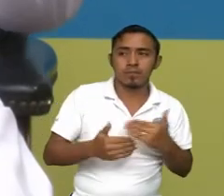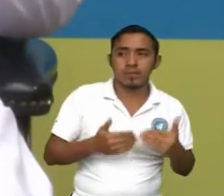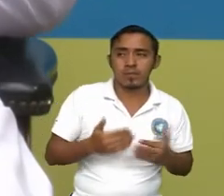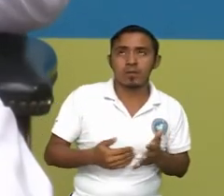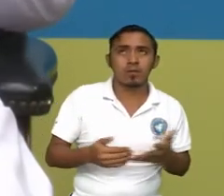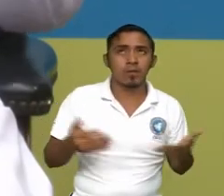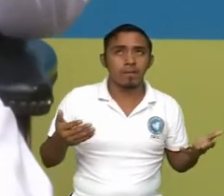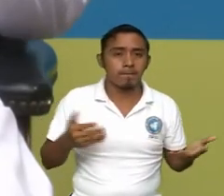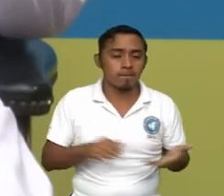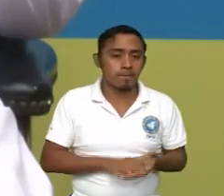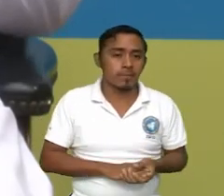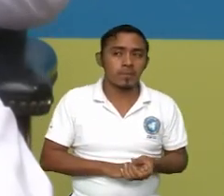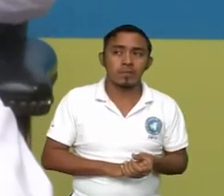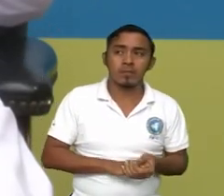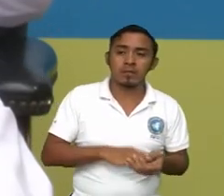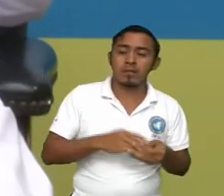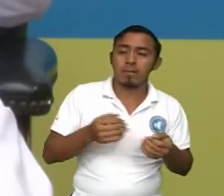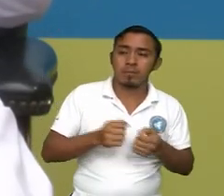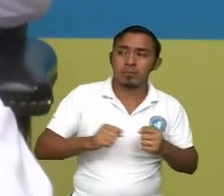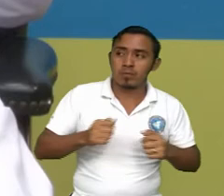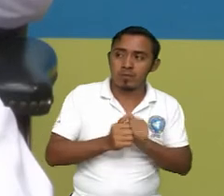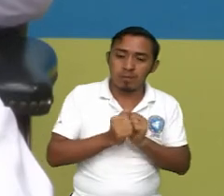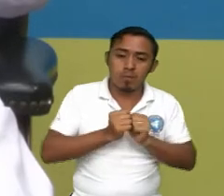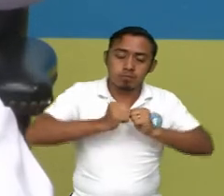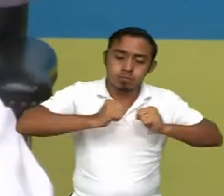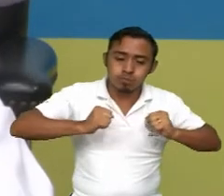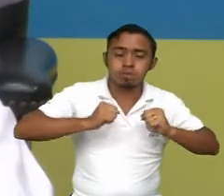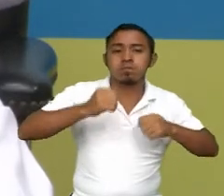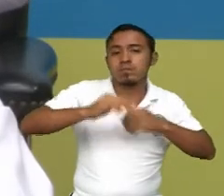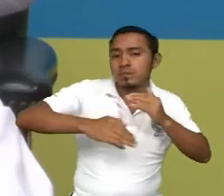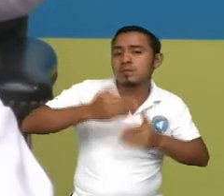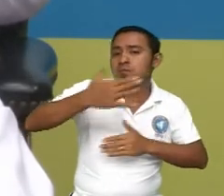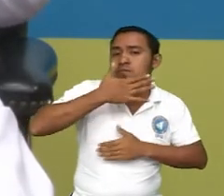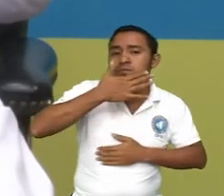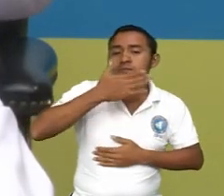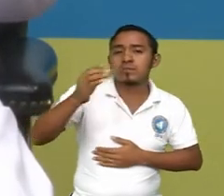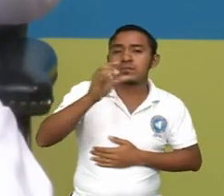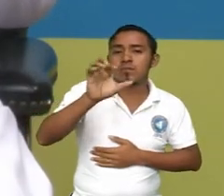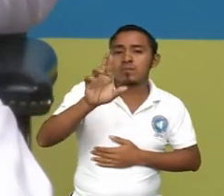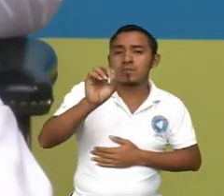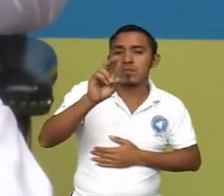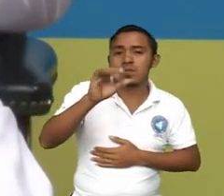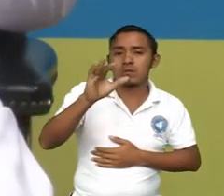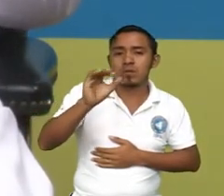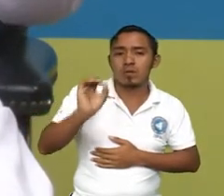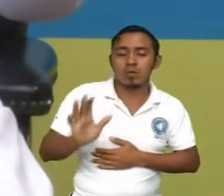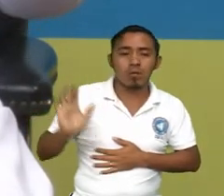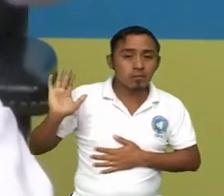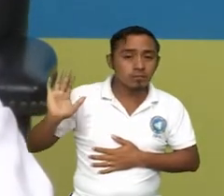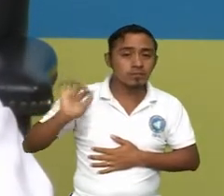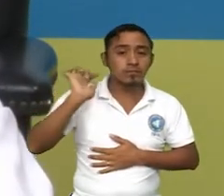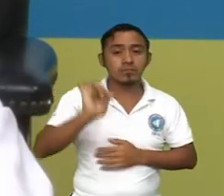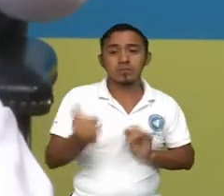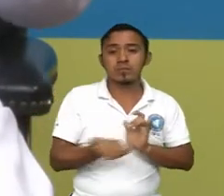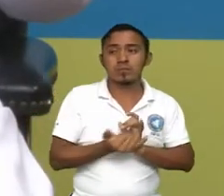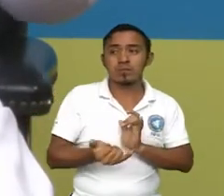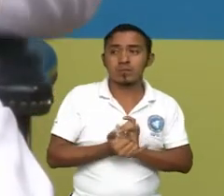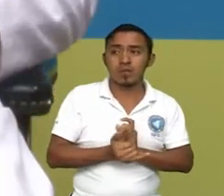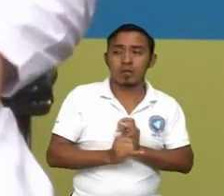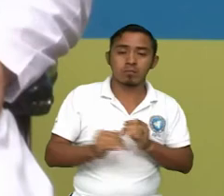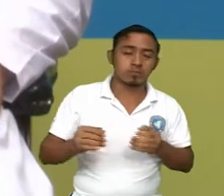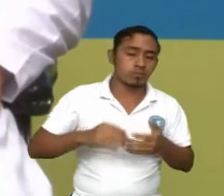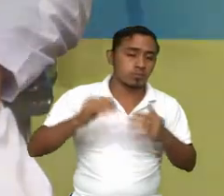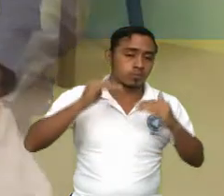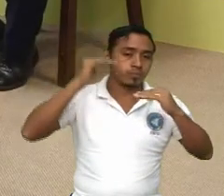sobrepeso pueden caer en otras en otras afectaciones crónicas que no lo hacen desarrollar adecuadamente incluso hasta la altura